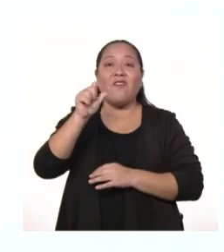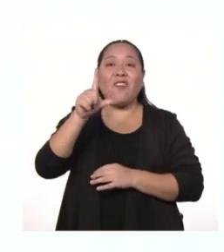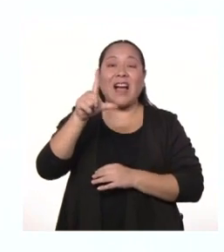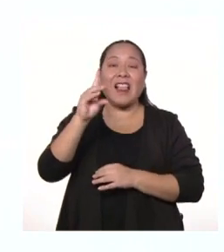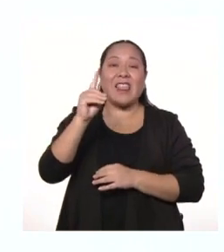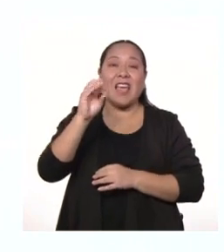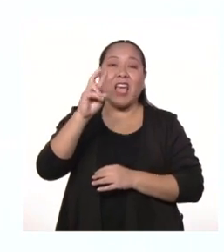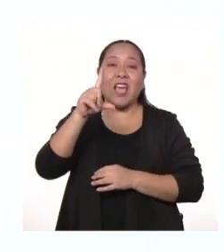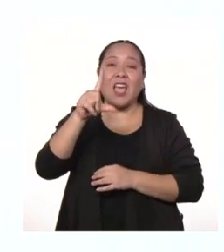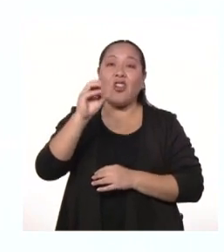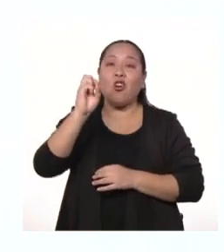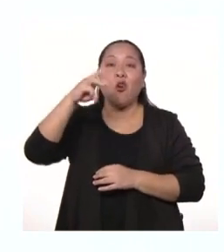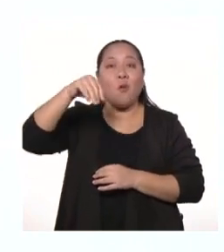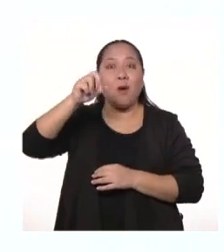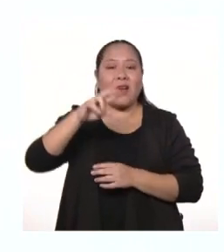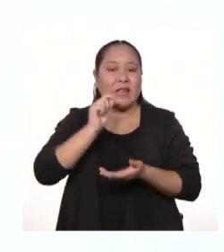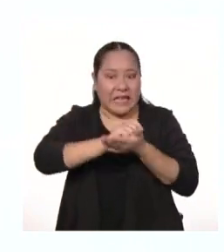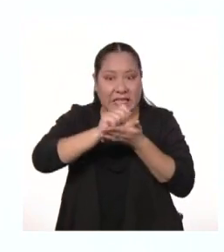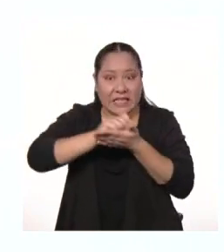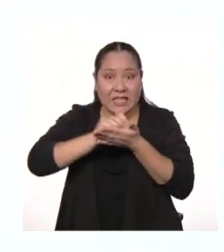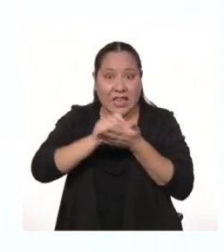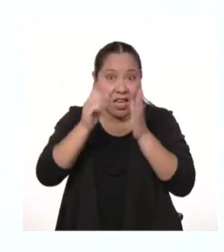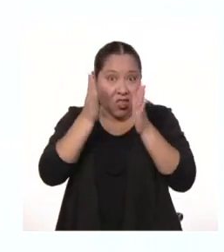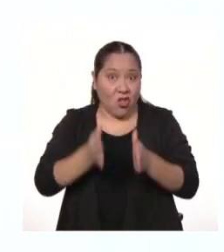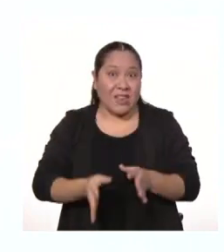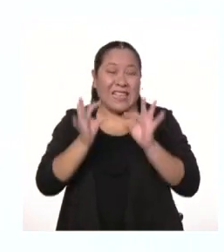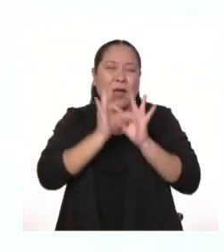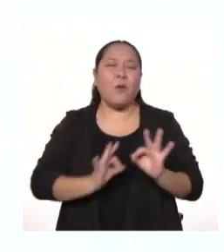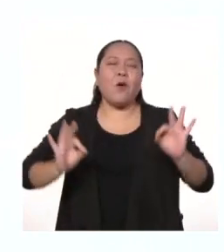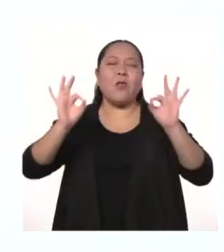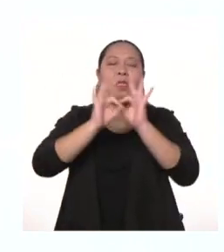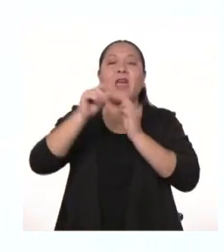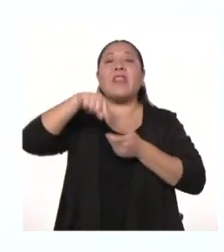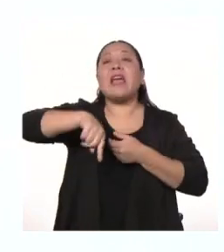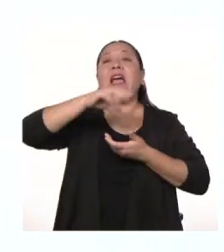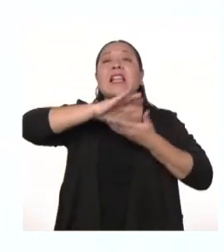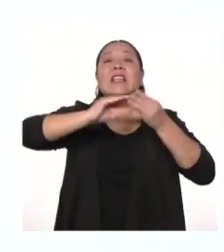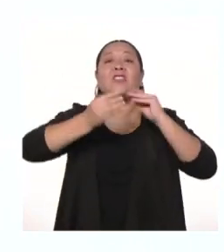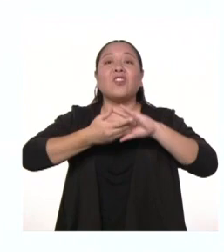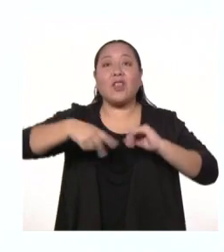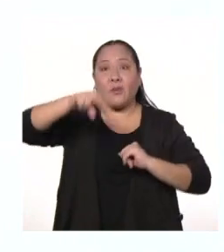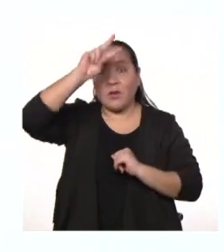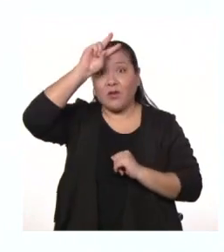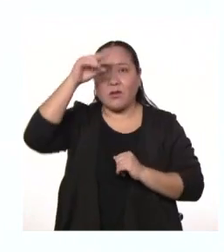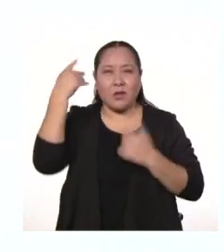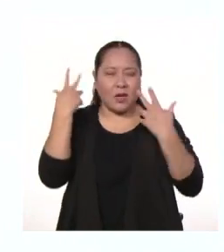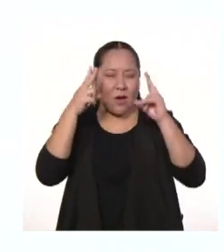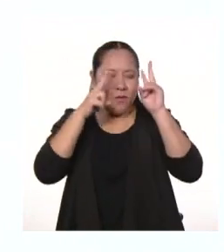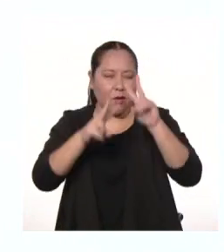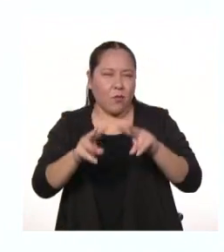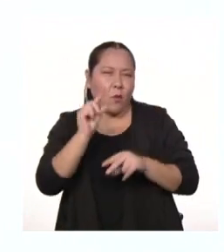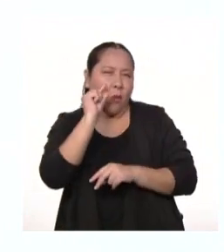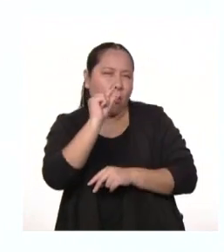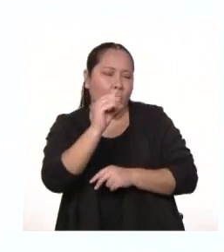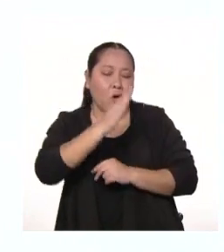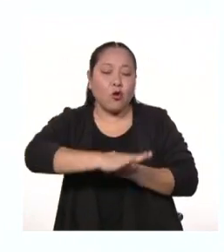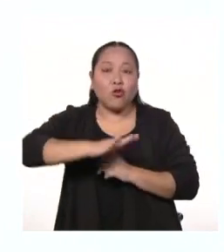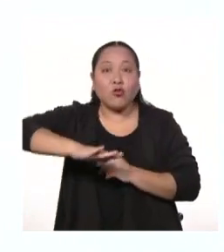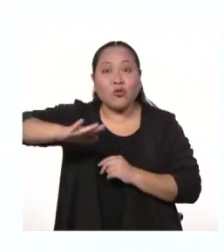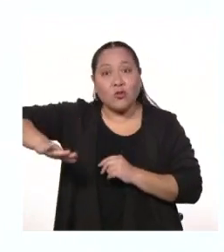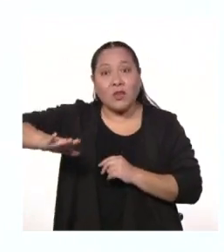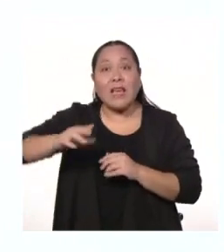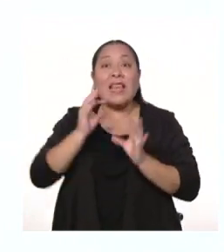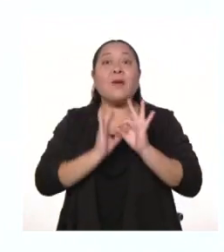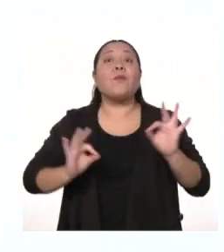escritores más importantes de la historia del Perú. Ya tuvimos un poco acerca de su infancia y la importancia que tuvo